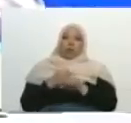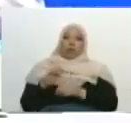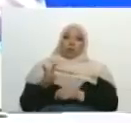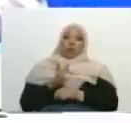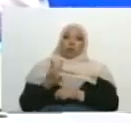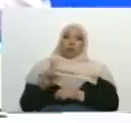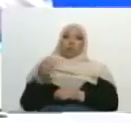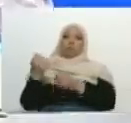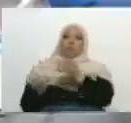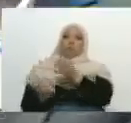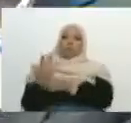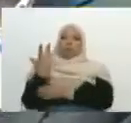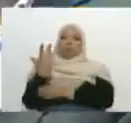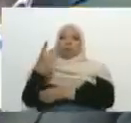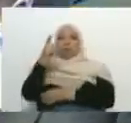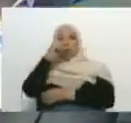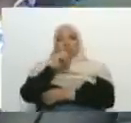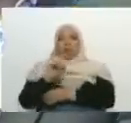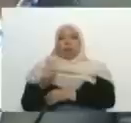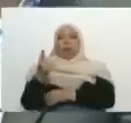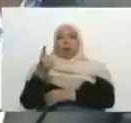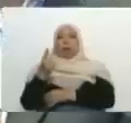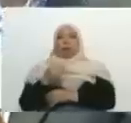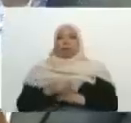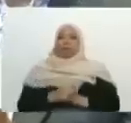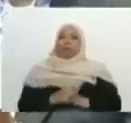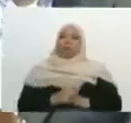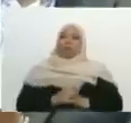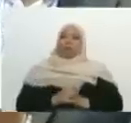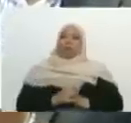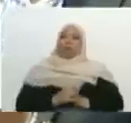el 1 de mayo de este año.